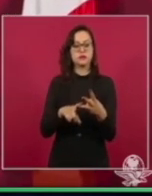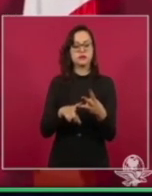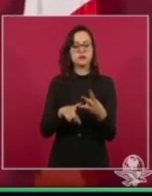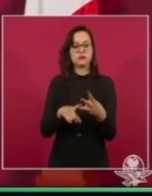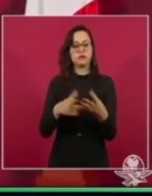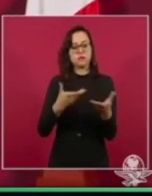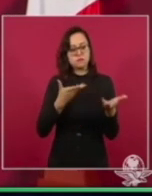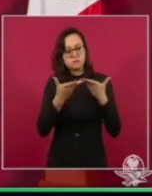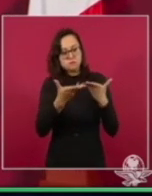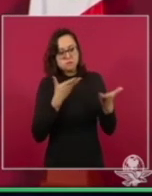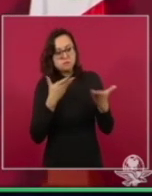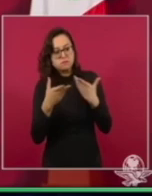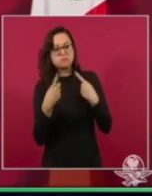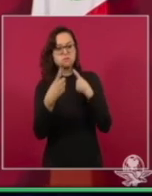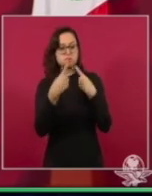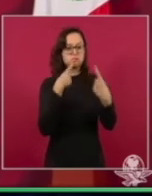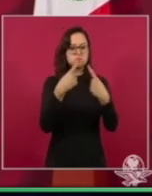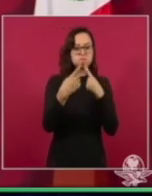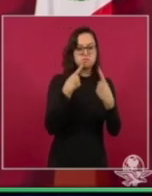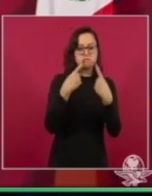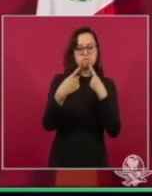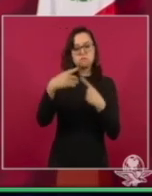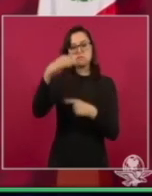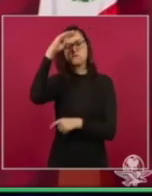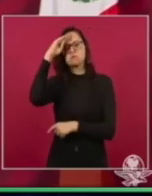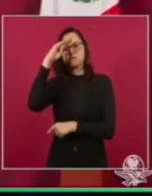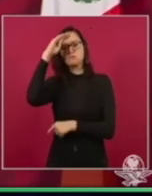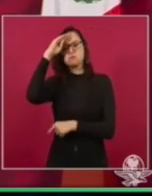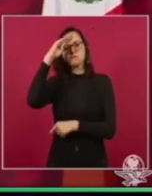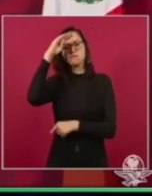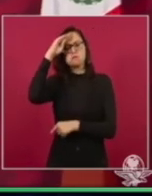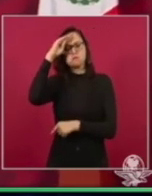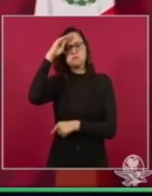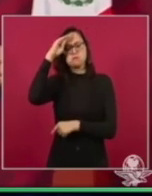y se está pensando